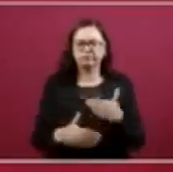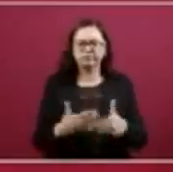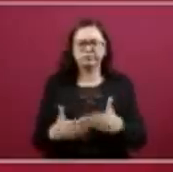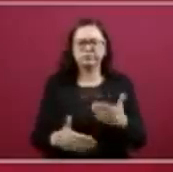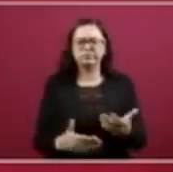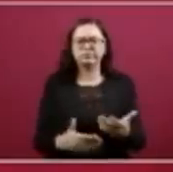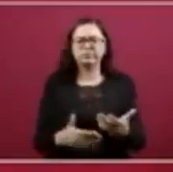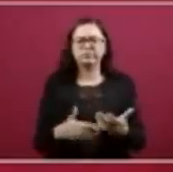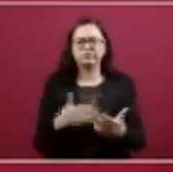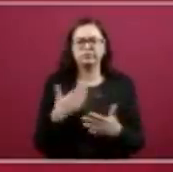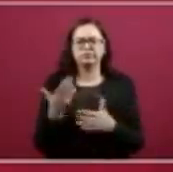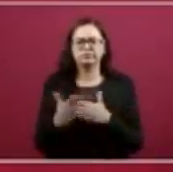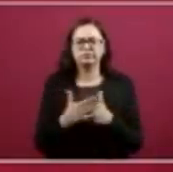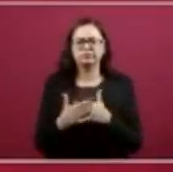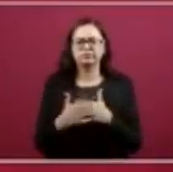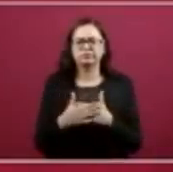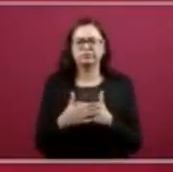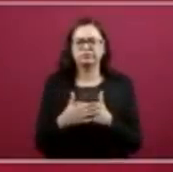ahora